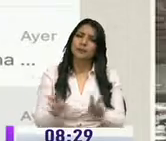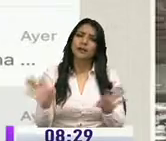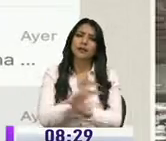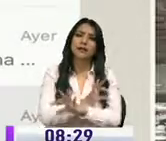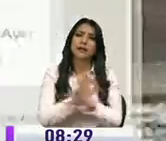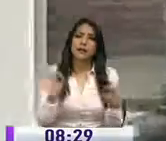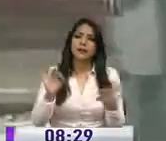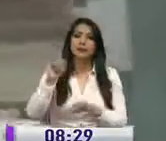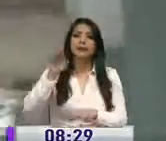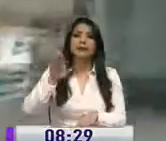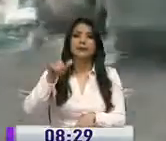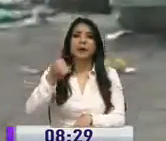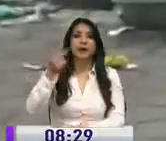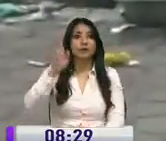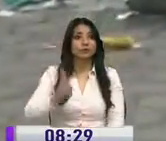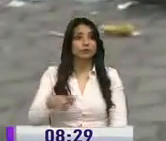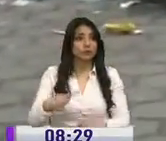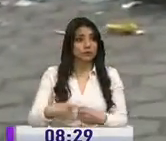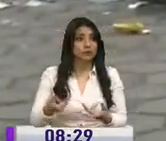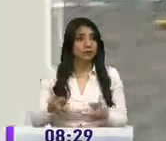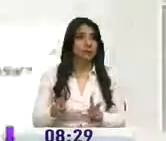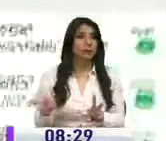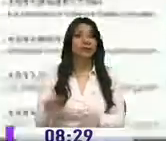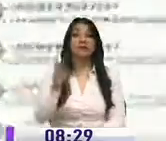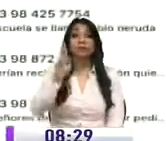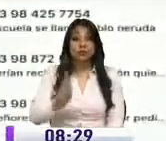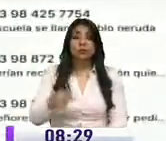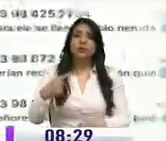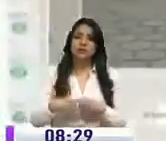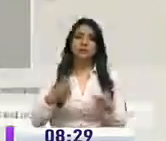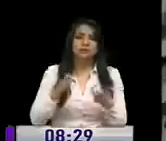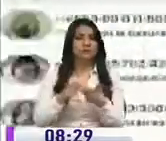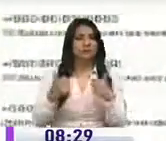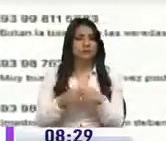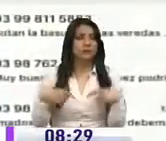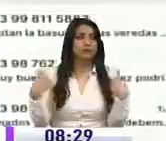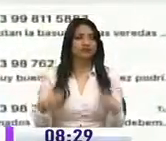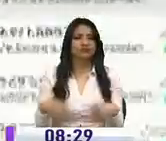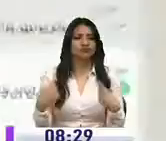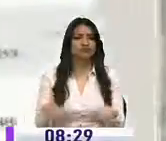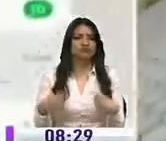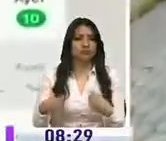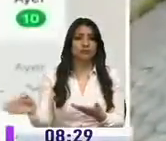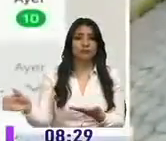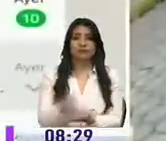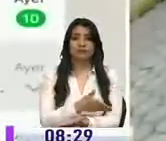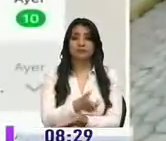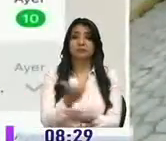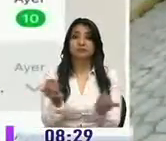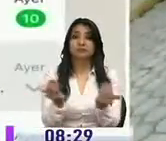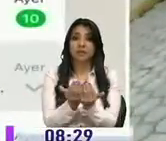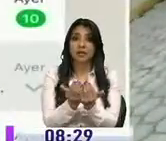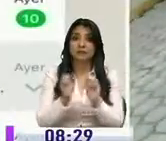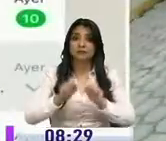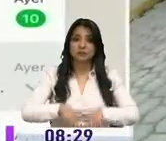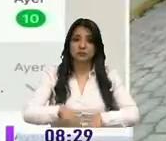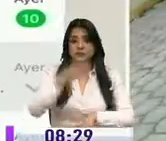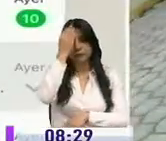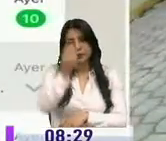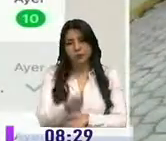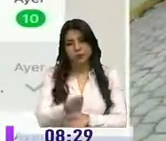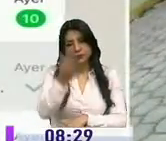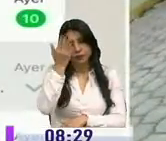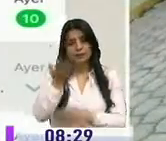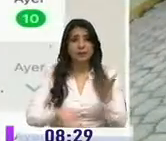de Ciudadela Ibarra, sur de Quito. Sur de Quito tiene dolor de cabeza con la basura. Buenos días, señor Álvarez.